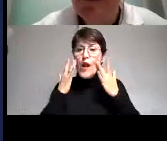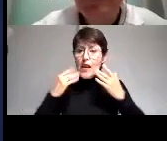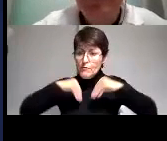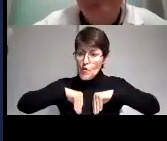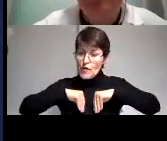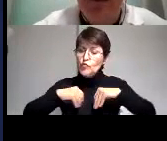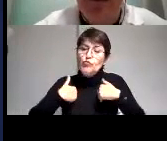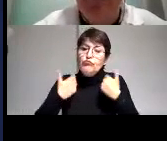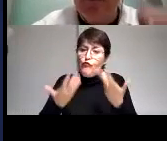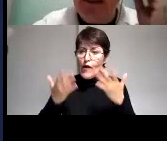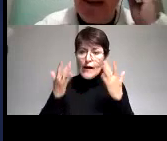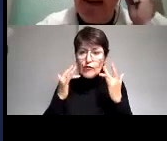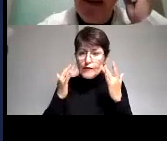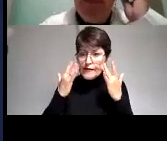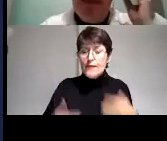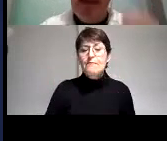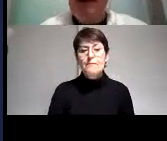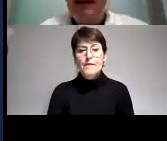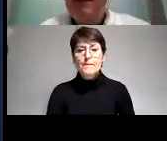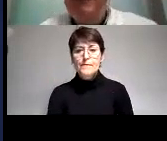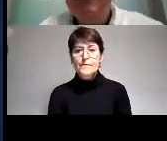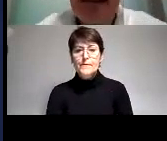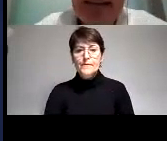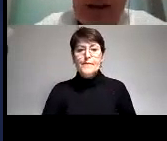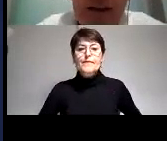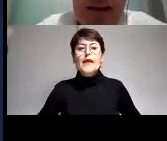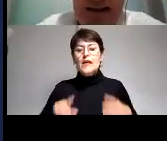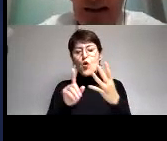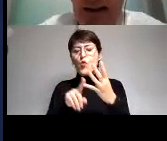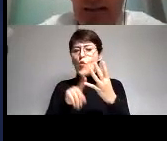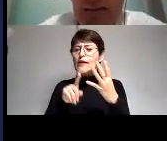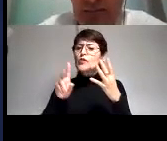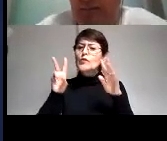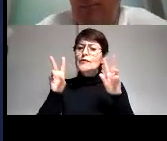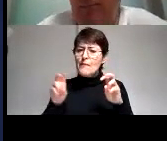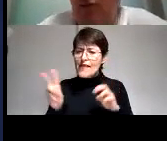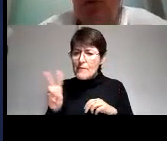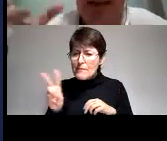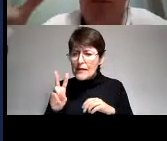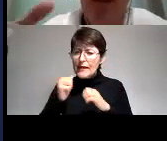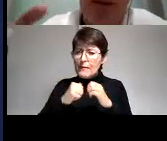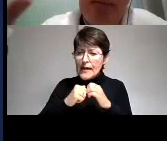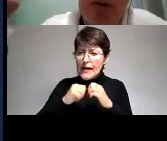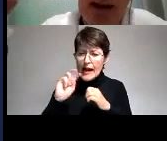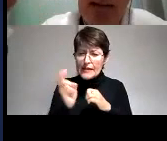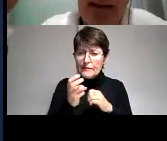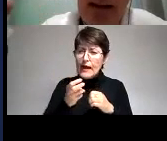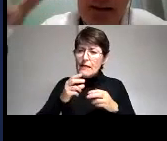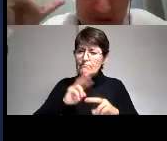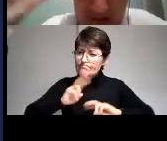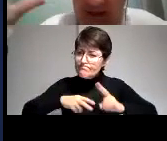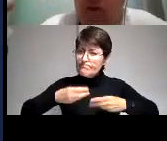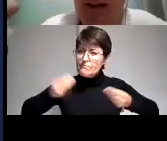físico es esencial. Y para la mineralización, pues hemos comentado que el principal problema que